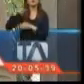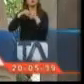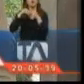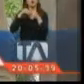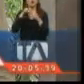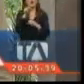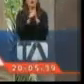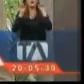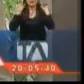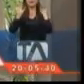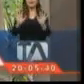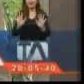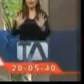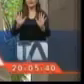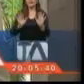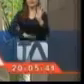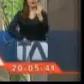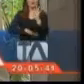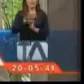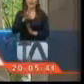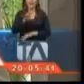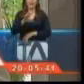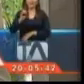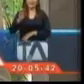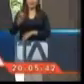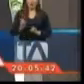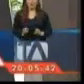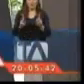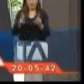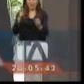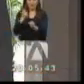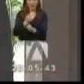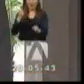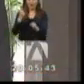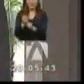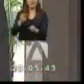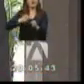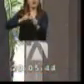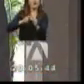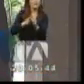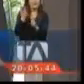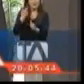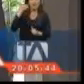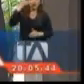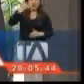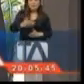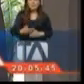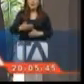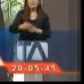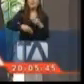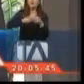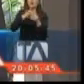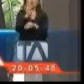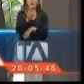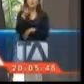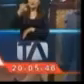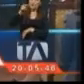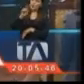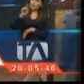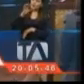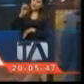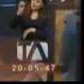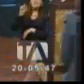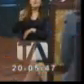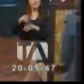cuales durante 10 años vamos a generar más de 300 plazas de trabajo. En esta primera fase, una inversión de 4 millones y medio de dólares.